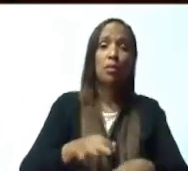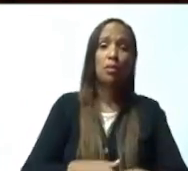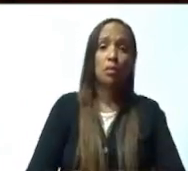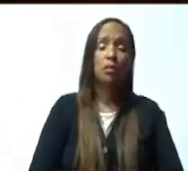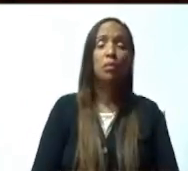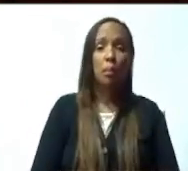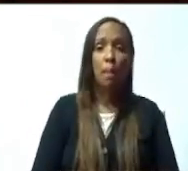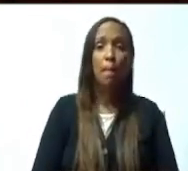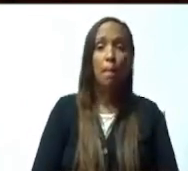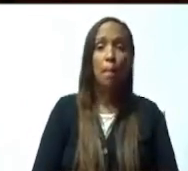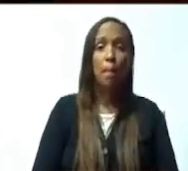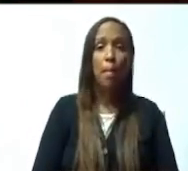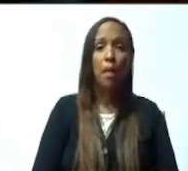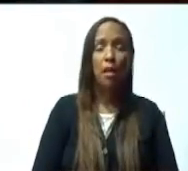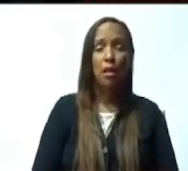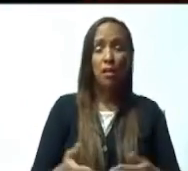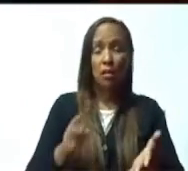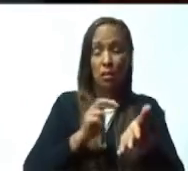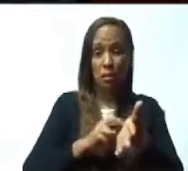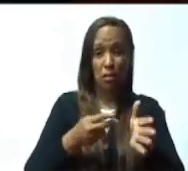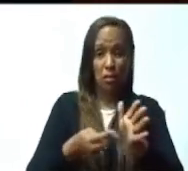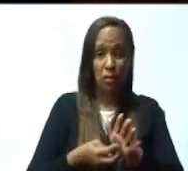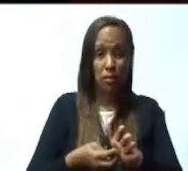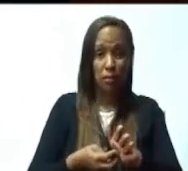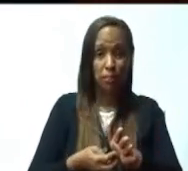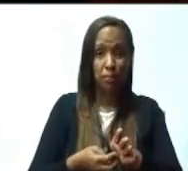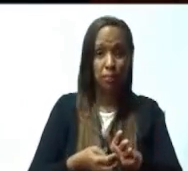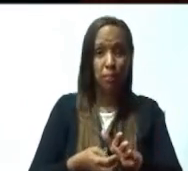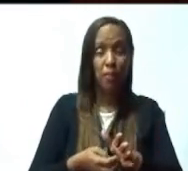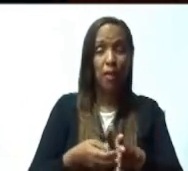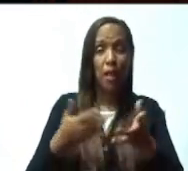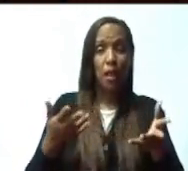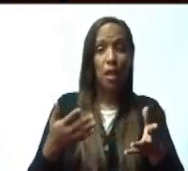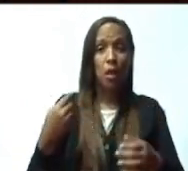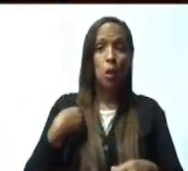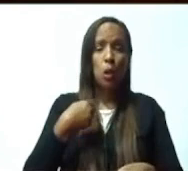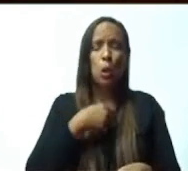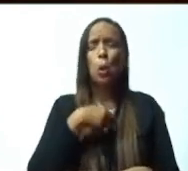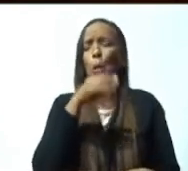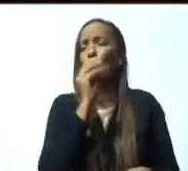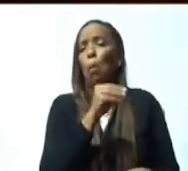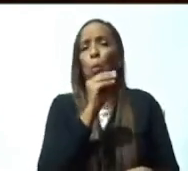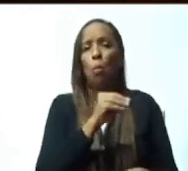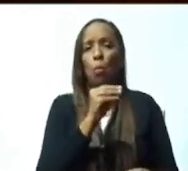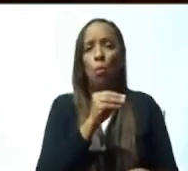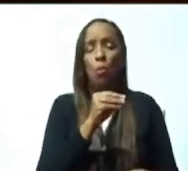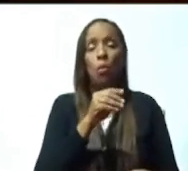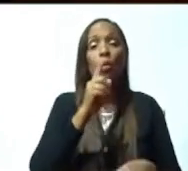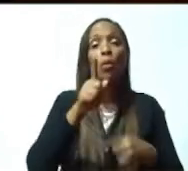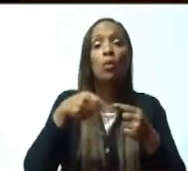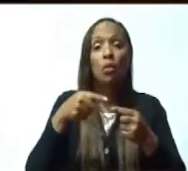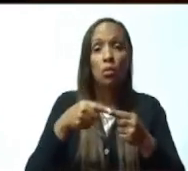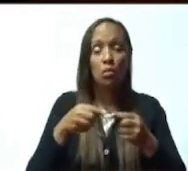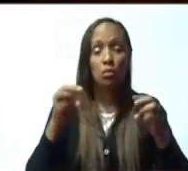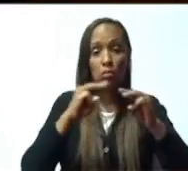el ministro de Economía, Planificación y Desarrollo dice que en el 1998